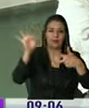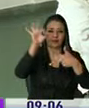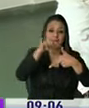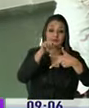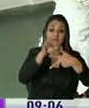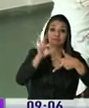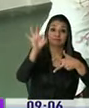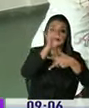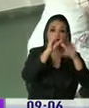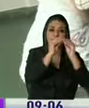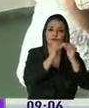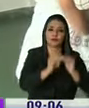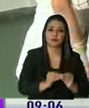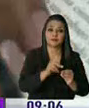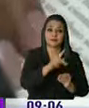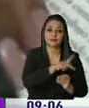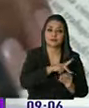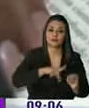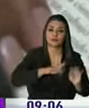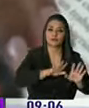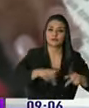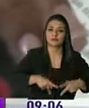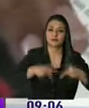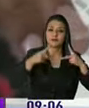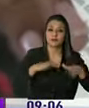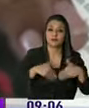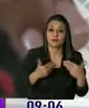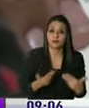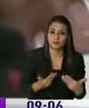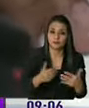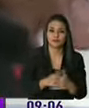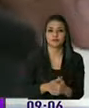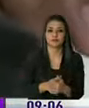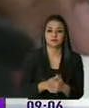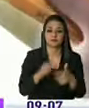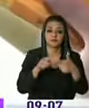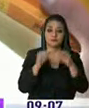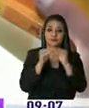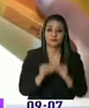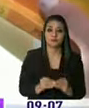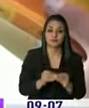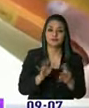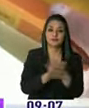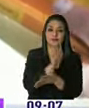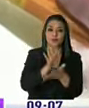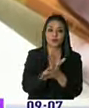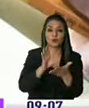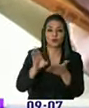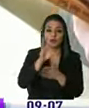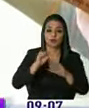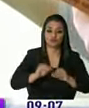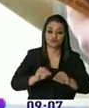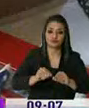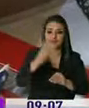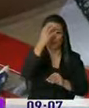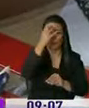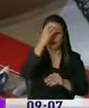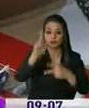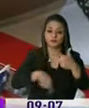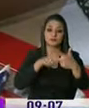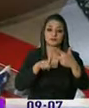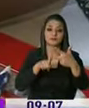es la formación personal, la formación escolar. Y el tercer punto